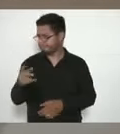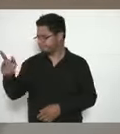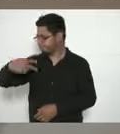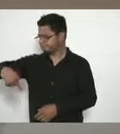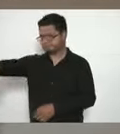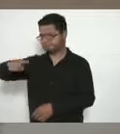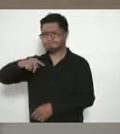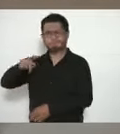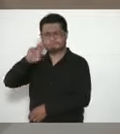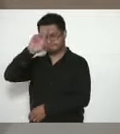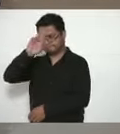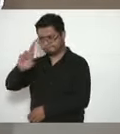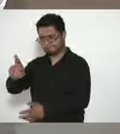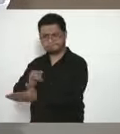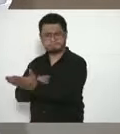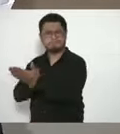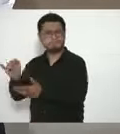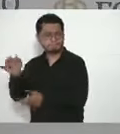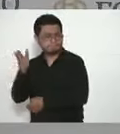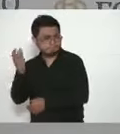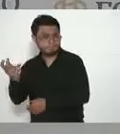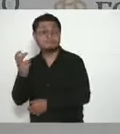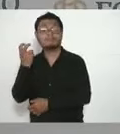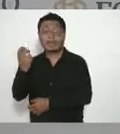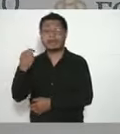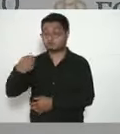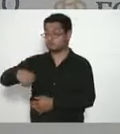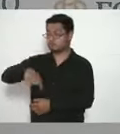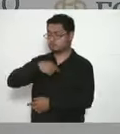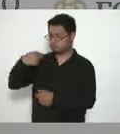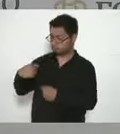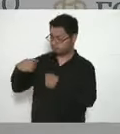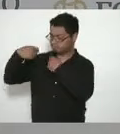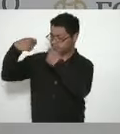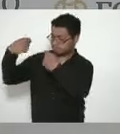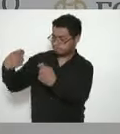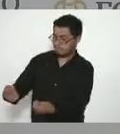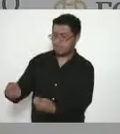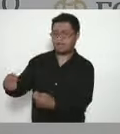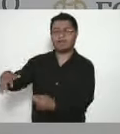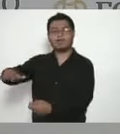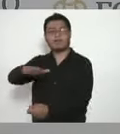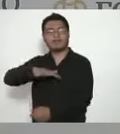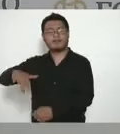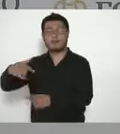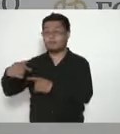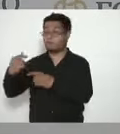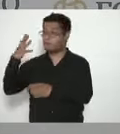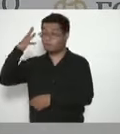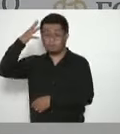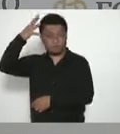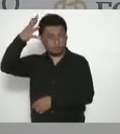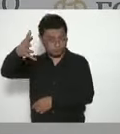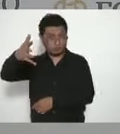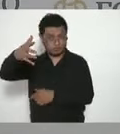vamos también a dejar como herencia, como legado para las nuevas